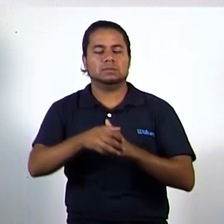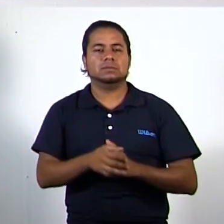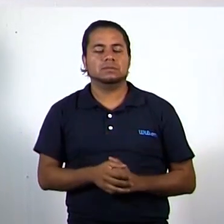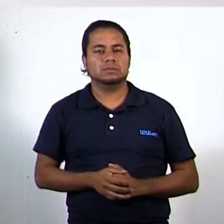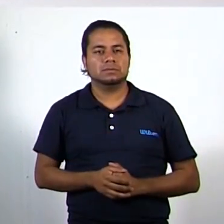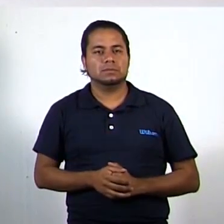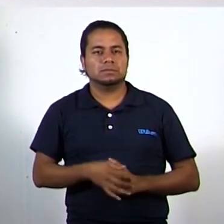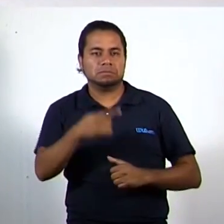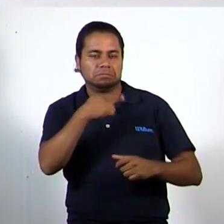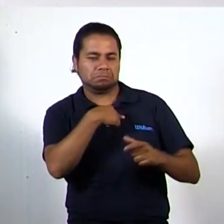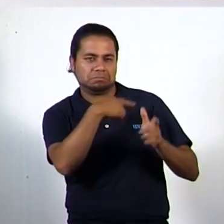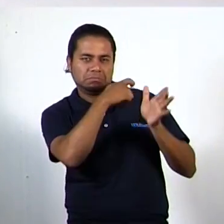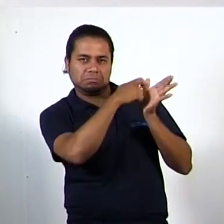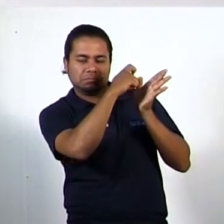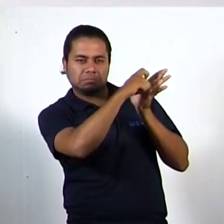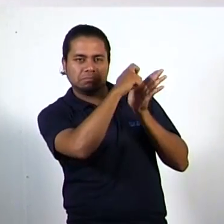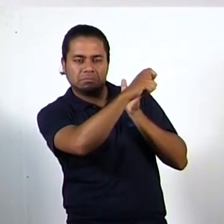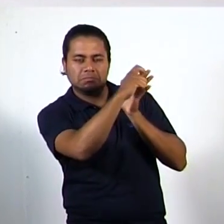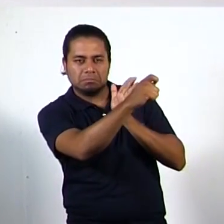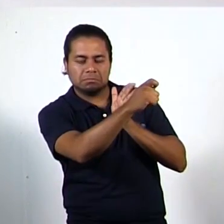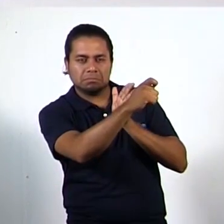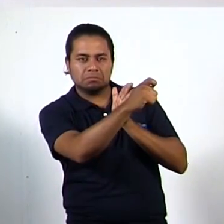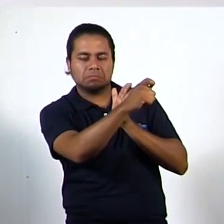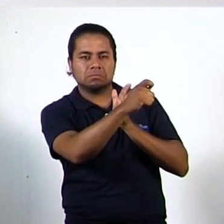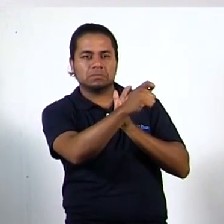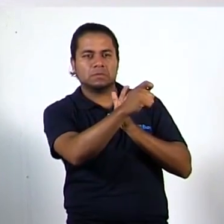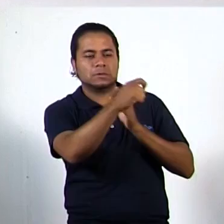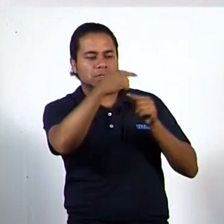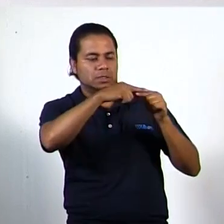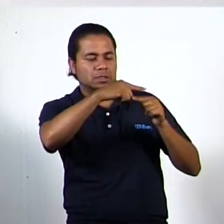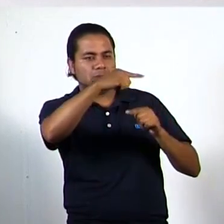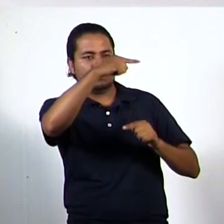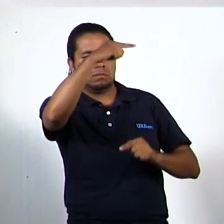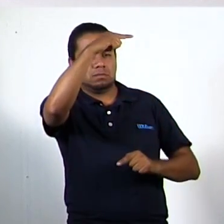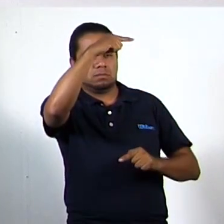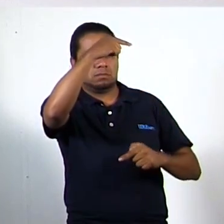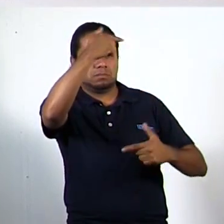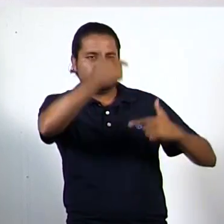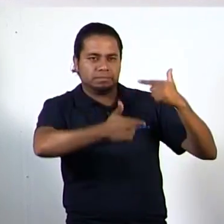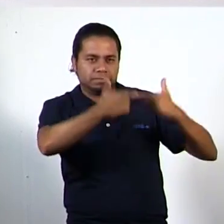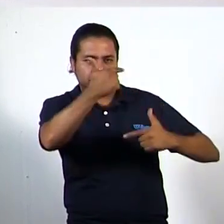Vamos a poner entonces a registrar envases.